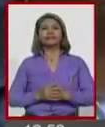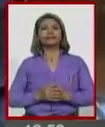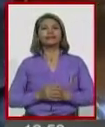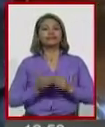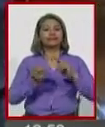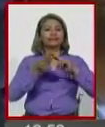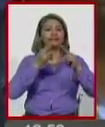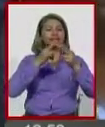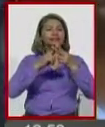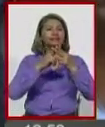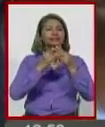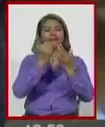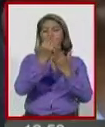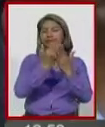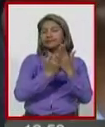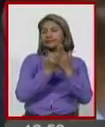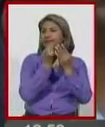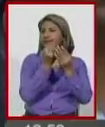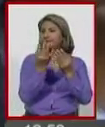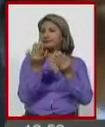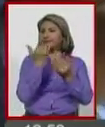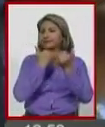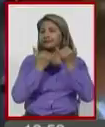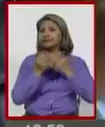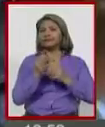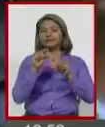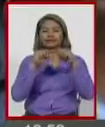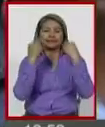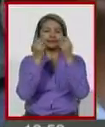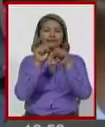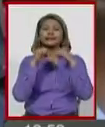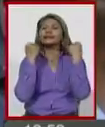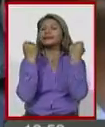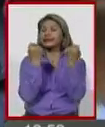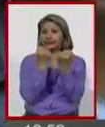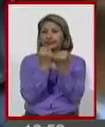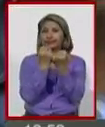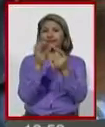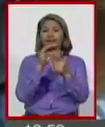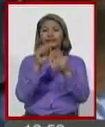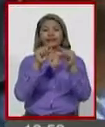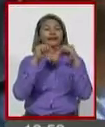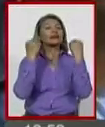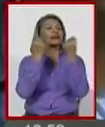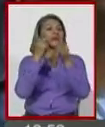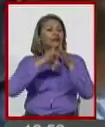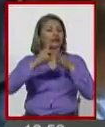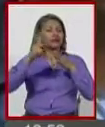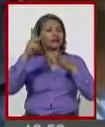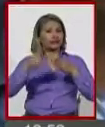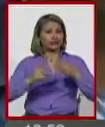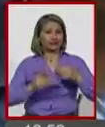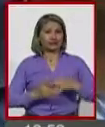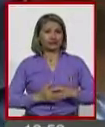los artículos cuestionados por los movimientos sociales o por grupos de